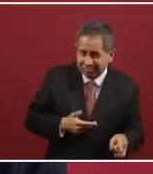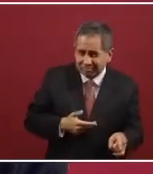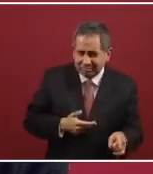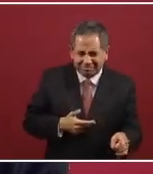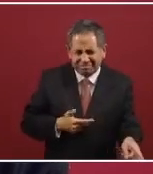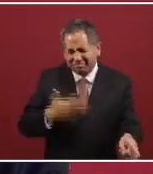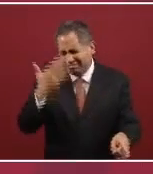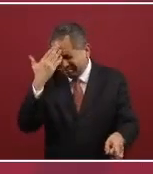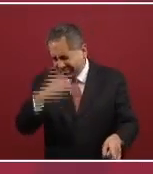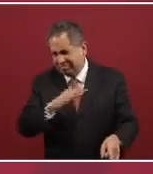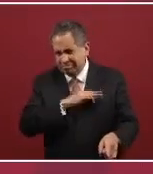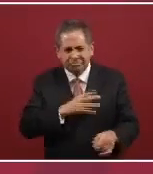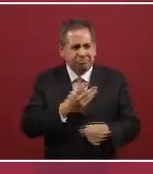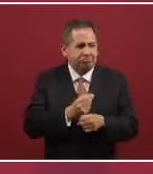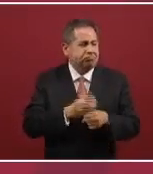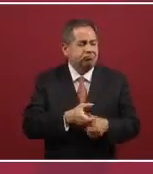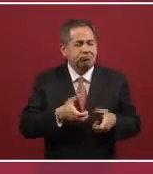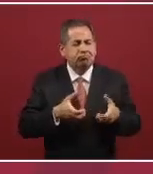camino.